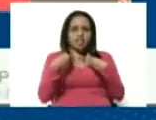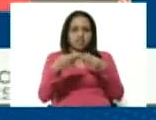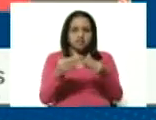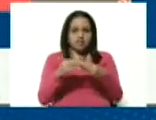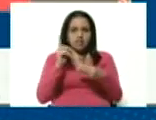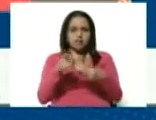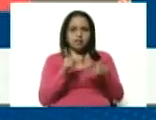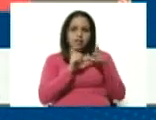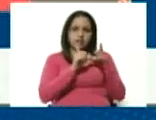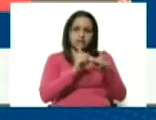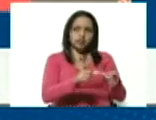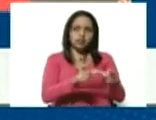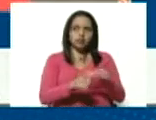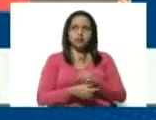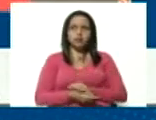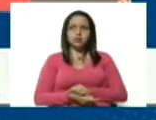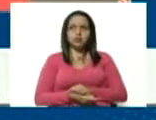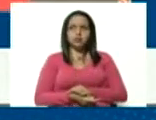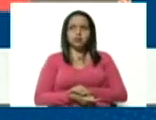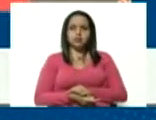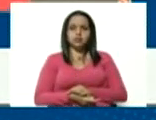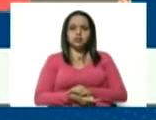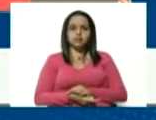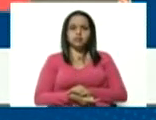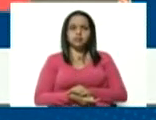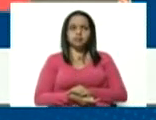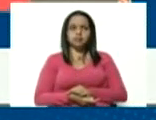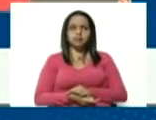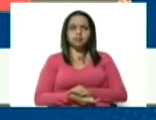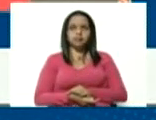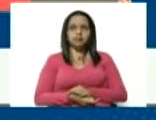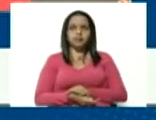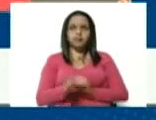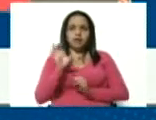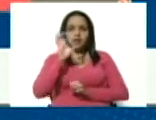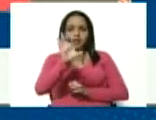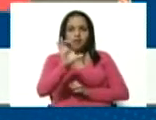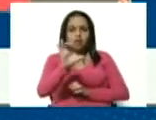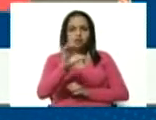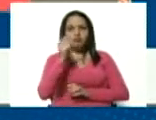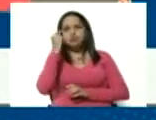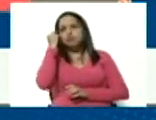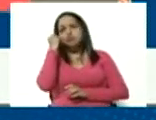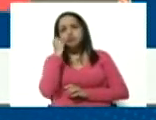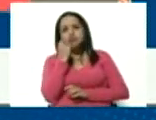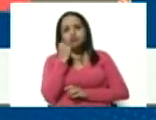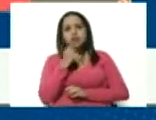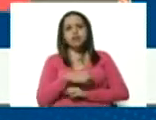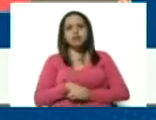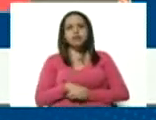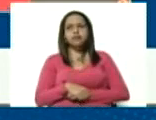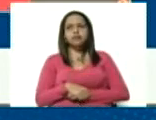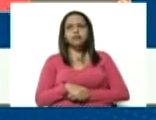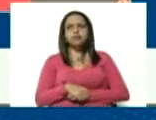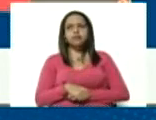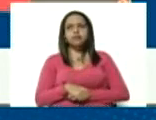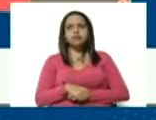flexibilización, excepto en estos estados que estoy mencionando. En el estado Sucre, en el oriente del país, no se